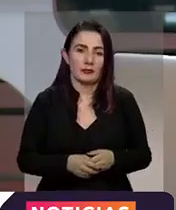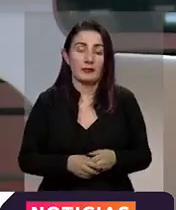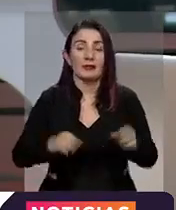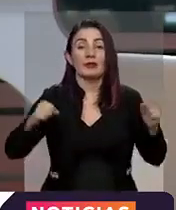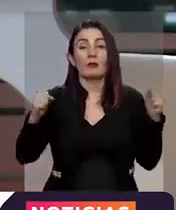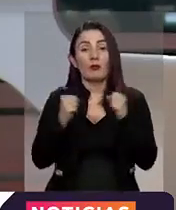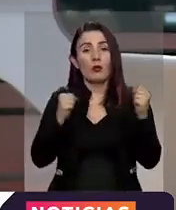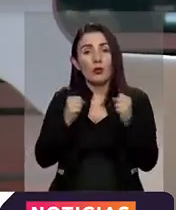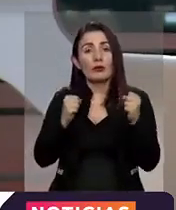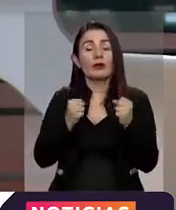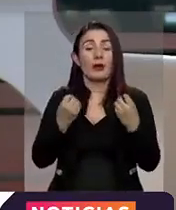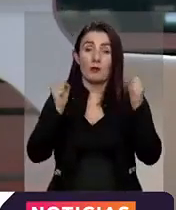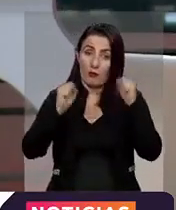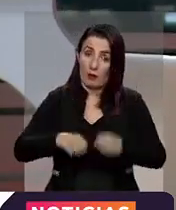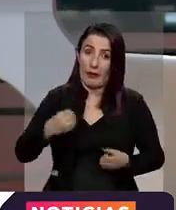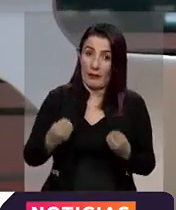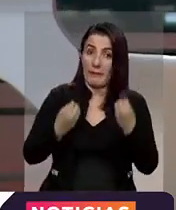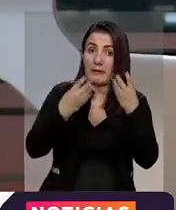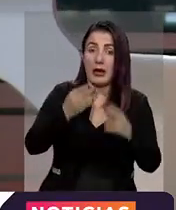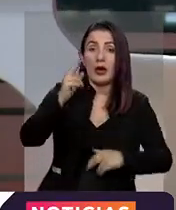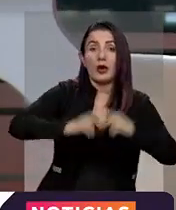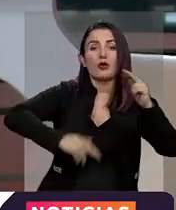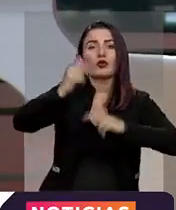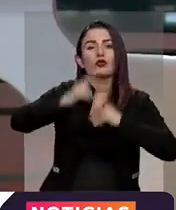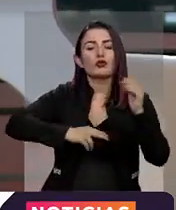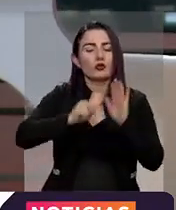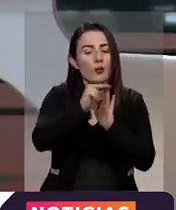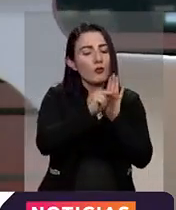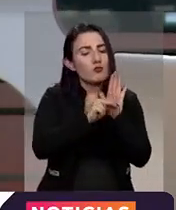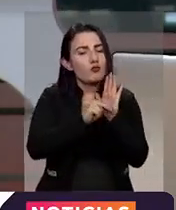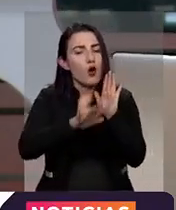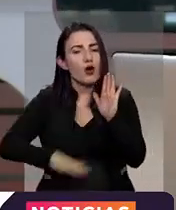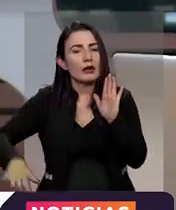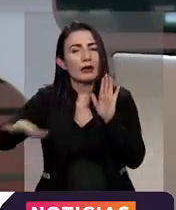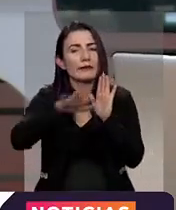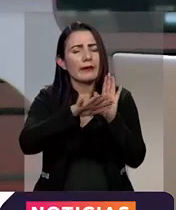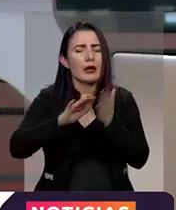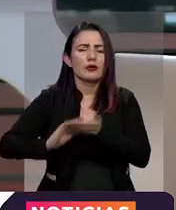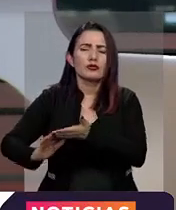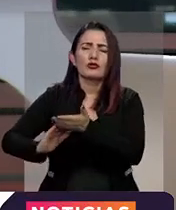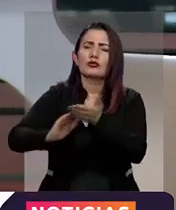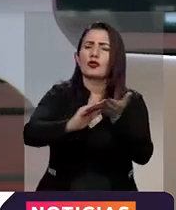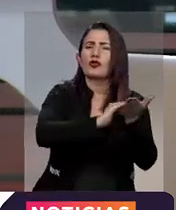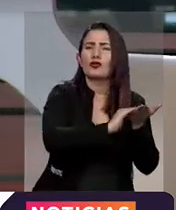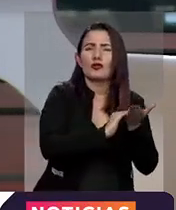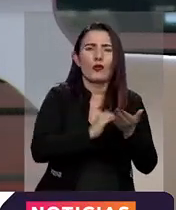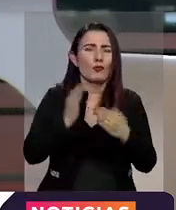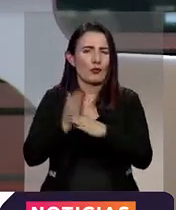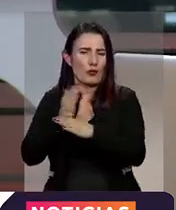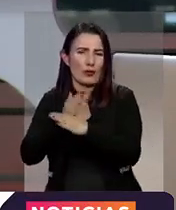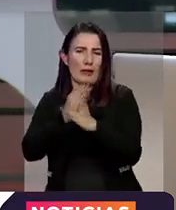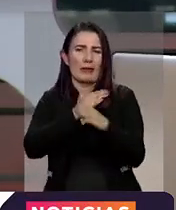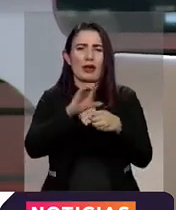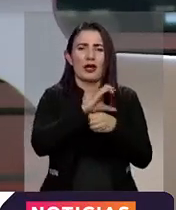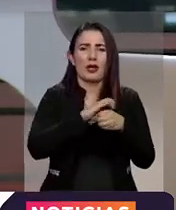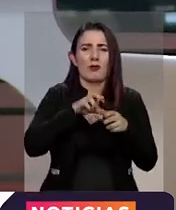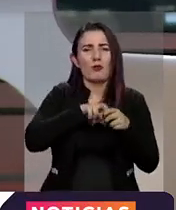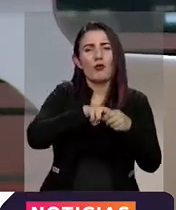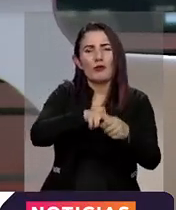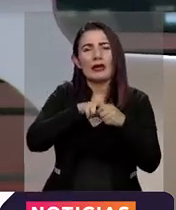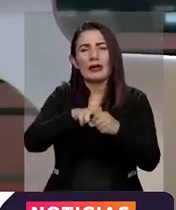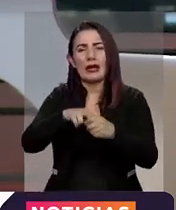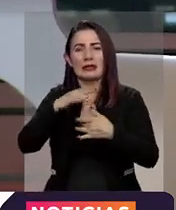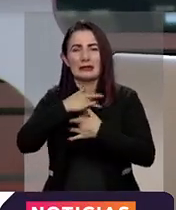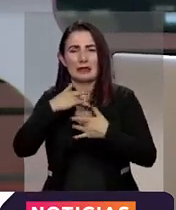Los bogotanos pueden aportar en la construcción de una política pública para buscar solución a diferentes problemas de la ciudad relacionados con la movilidad, la salud,